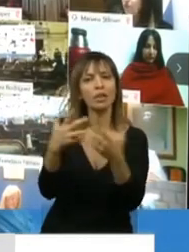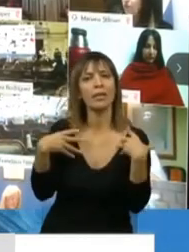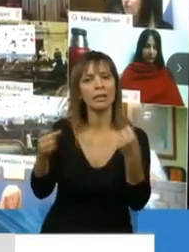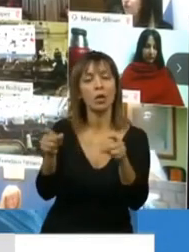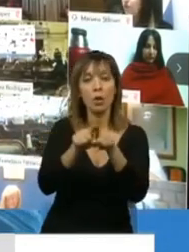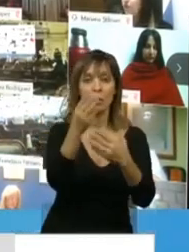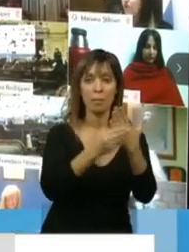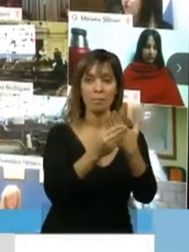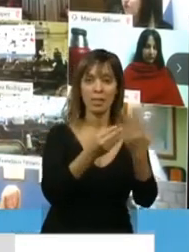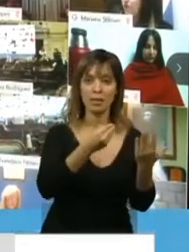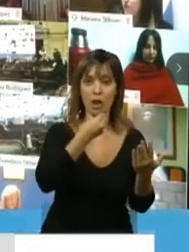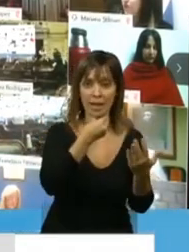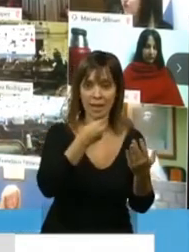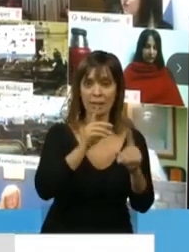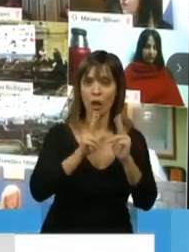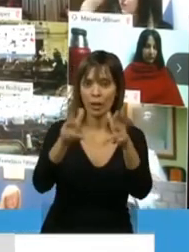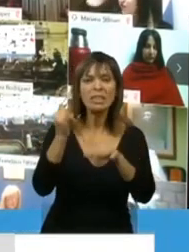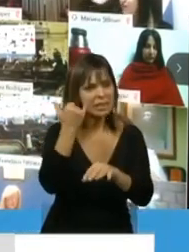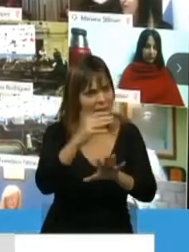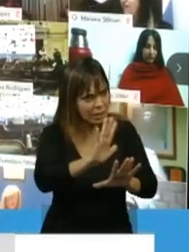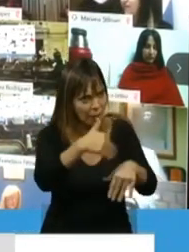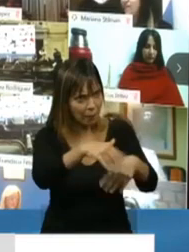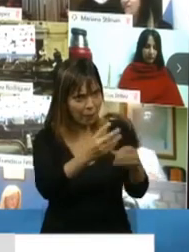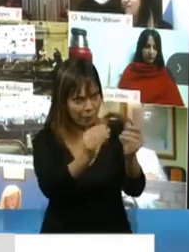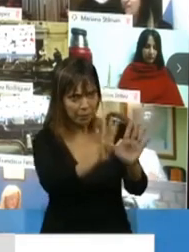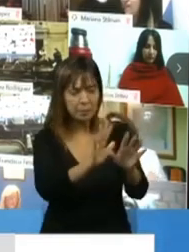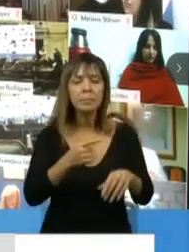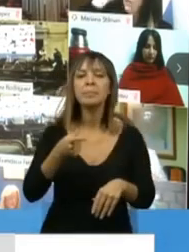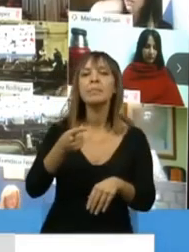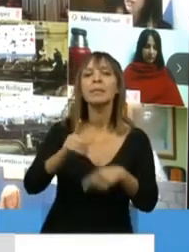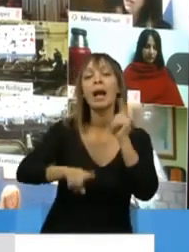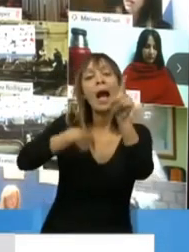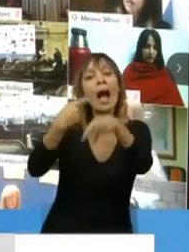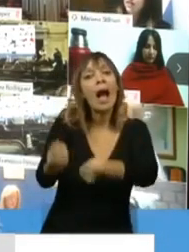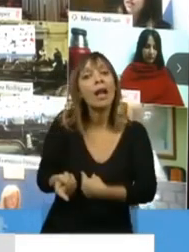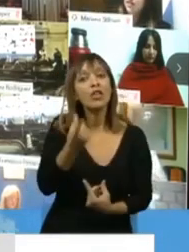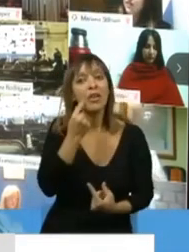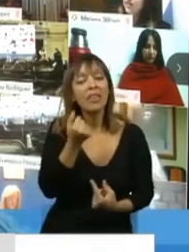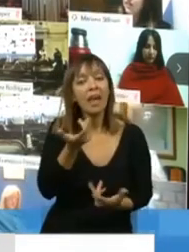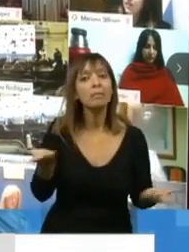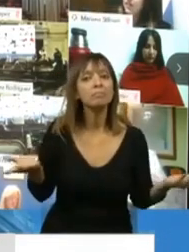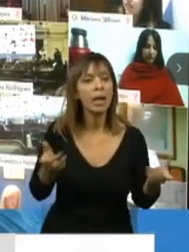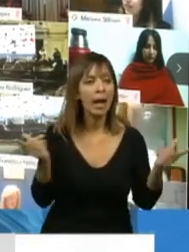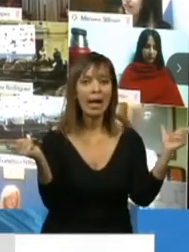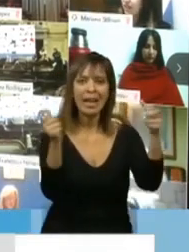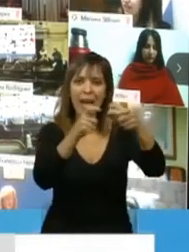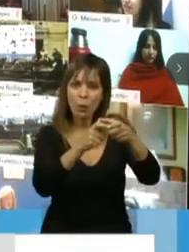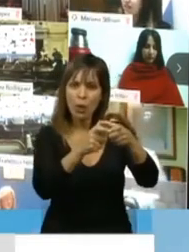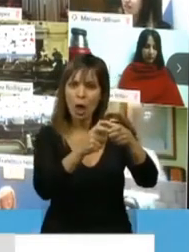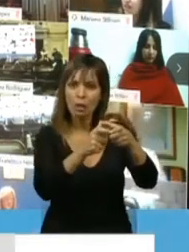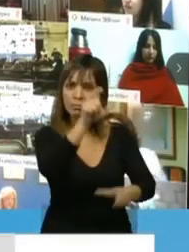Ginés cuando estuvo en la Comisión de Salud. Sí, ya voy cerrando, presidente. Y al otro día se reunió con los